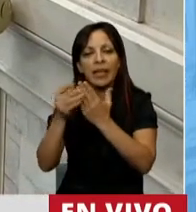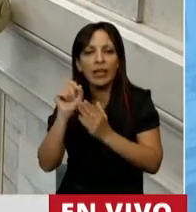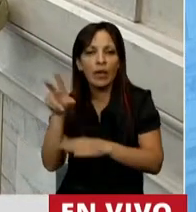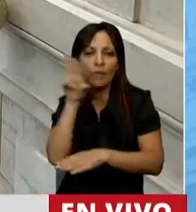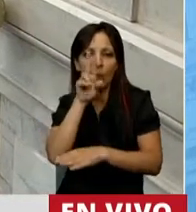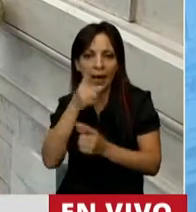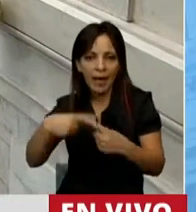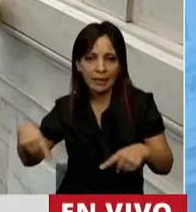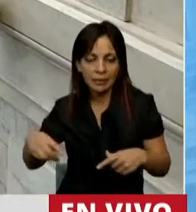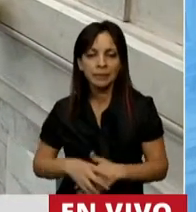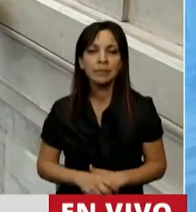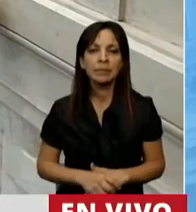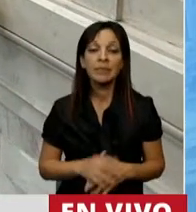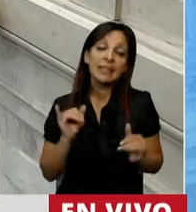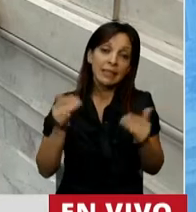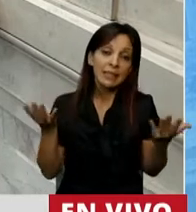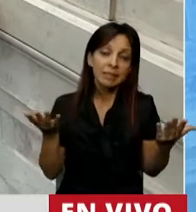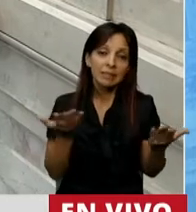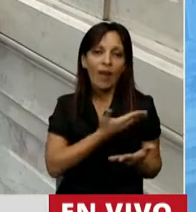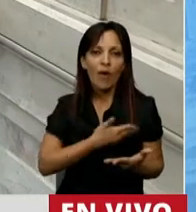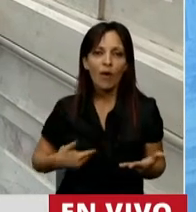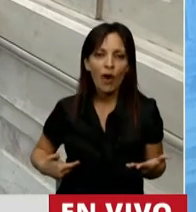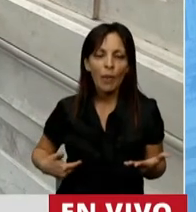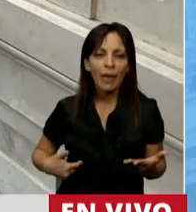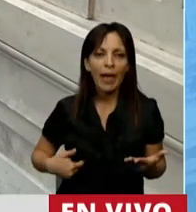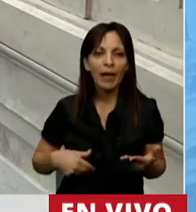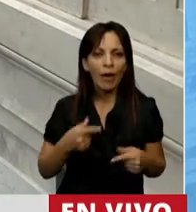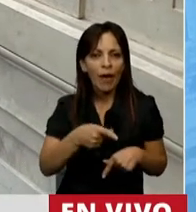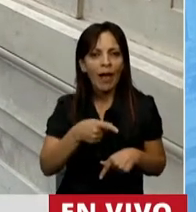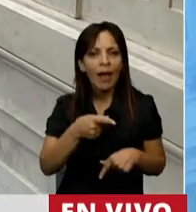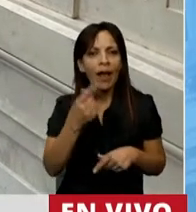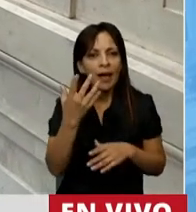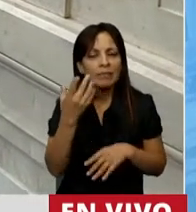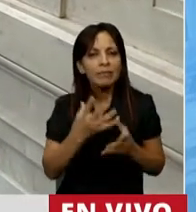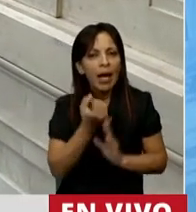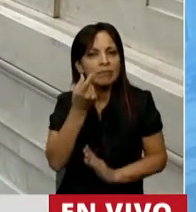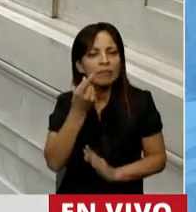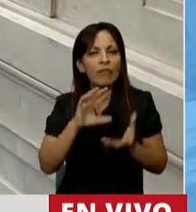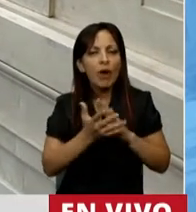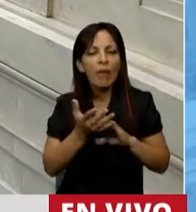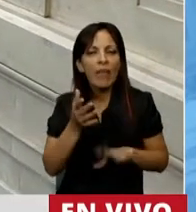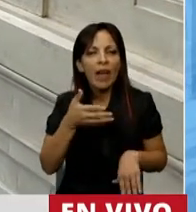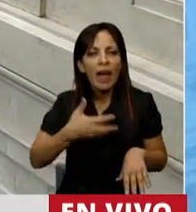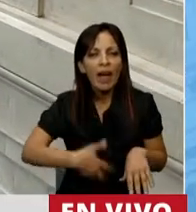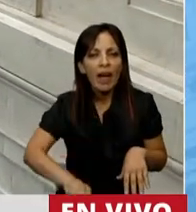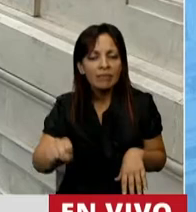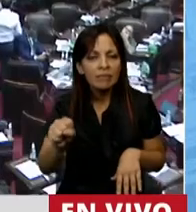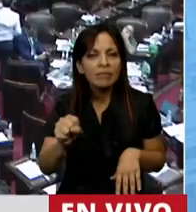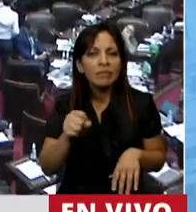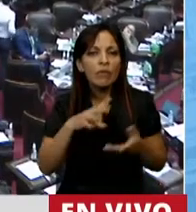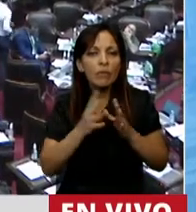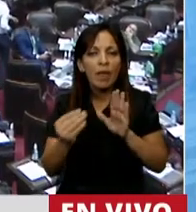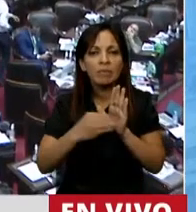Mujeres. Y sí, se trata de un gobierno que toma el acceso al aborto seguro como una política de